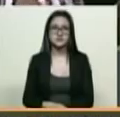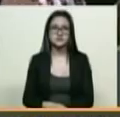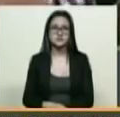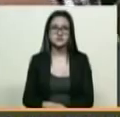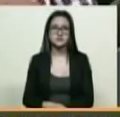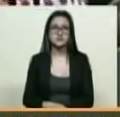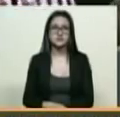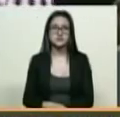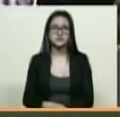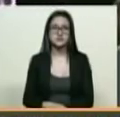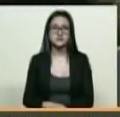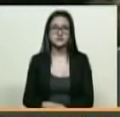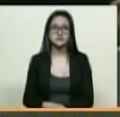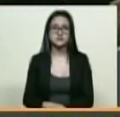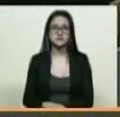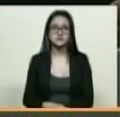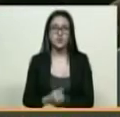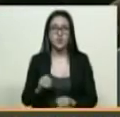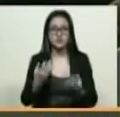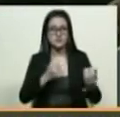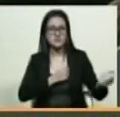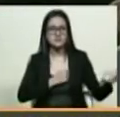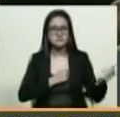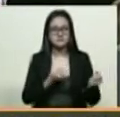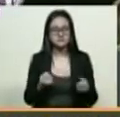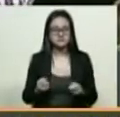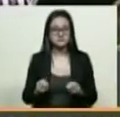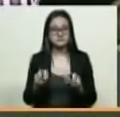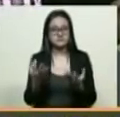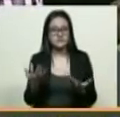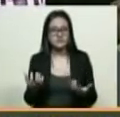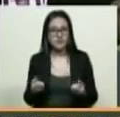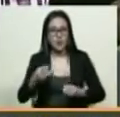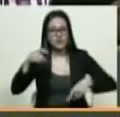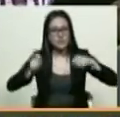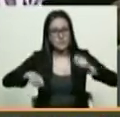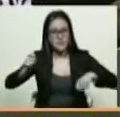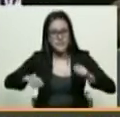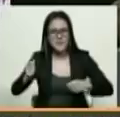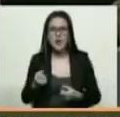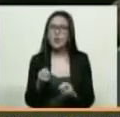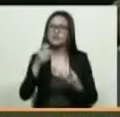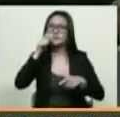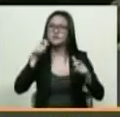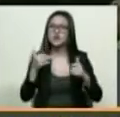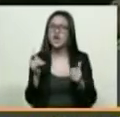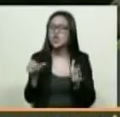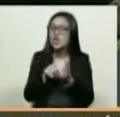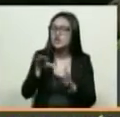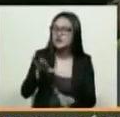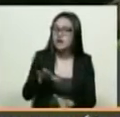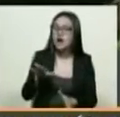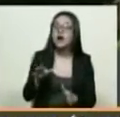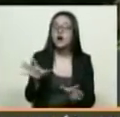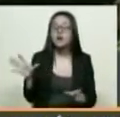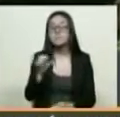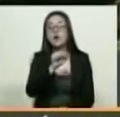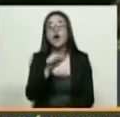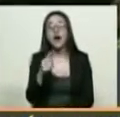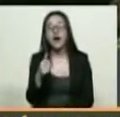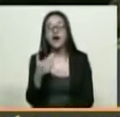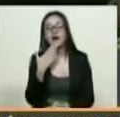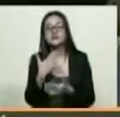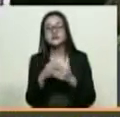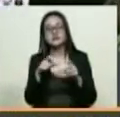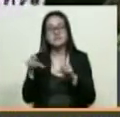tramoyistas, cuántos bailarines, cuántos percusionistas y dónde están ubicados. ¿Tienen o no